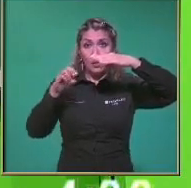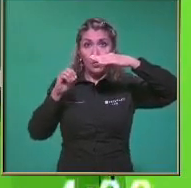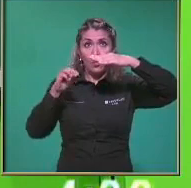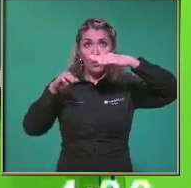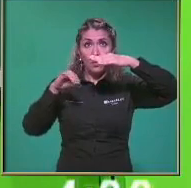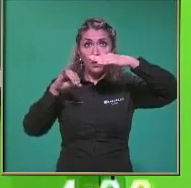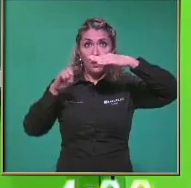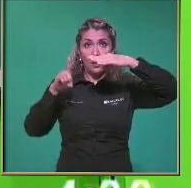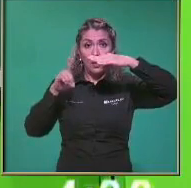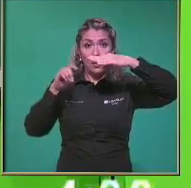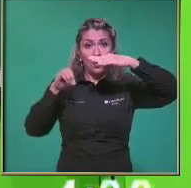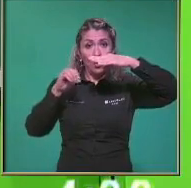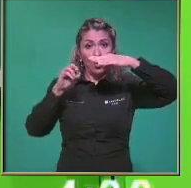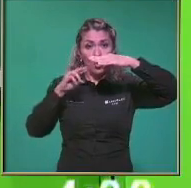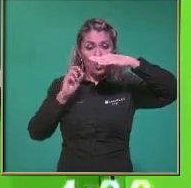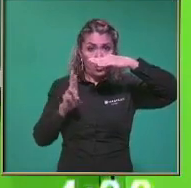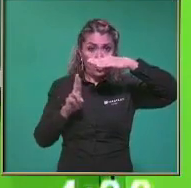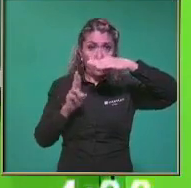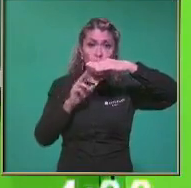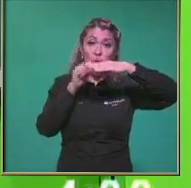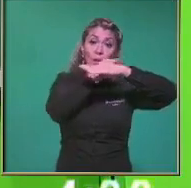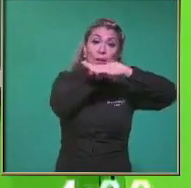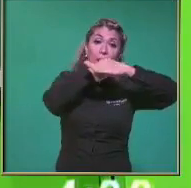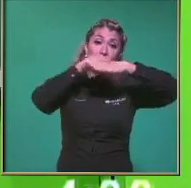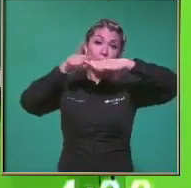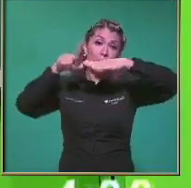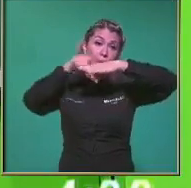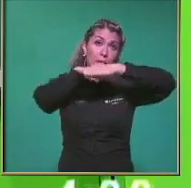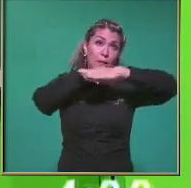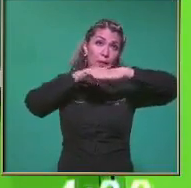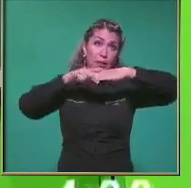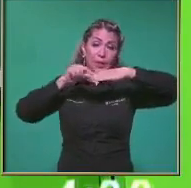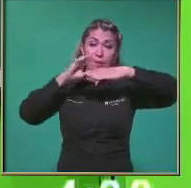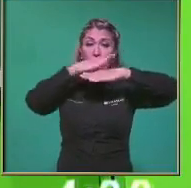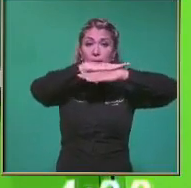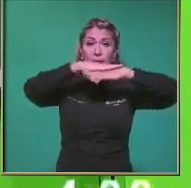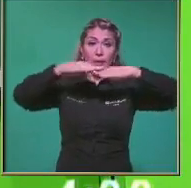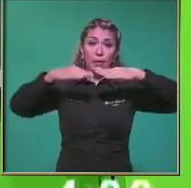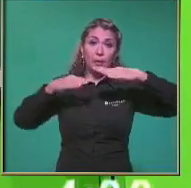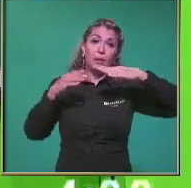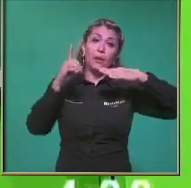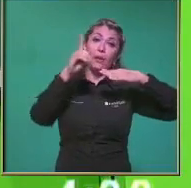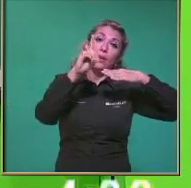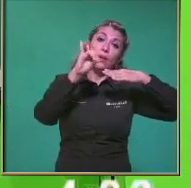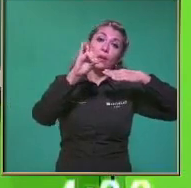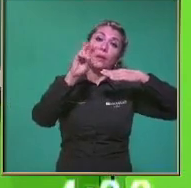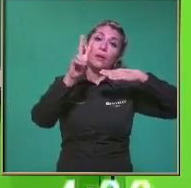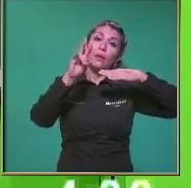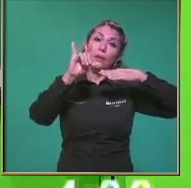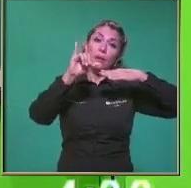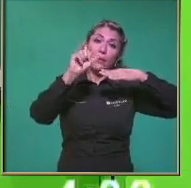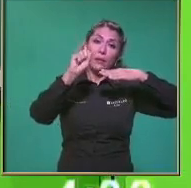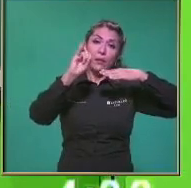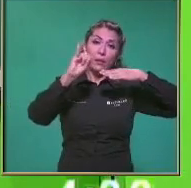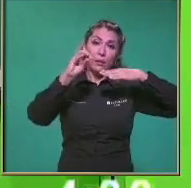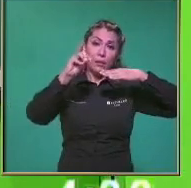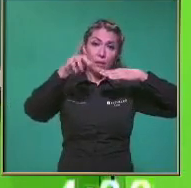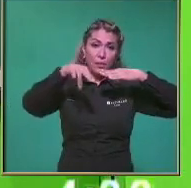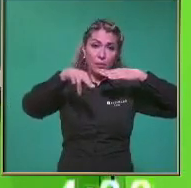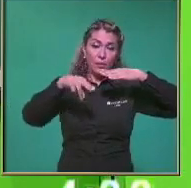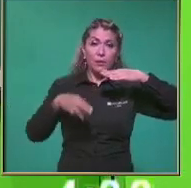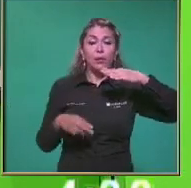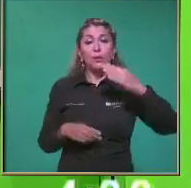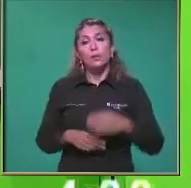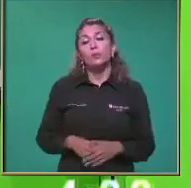que los divide, tanto el numerador como el denominador, precisamente hace eso. Indica una división. Bueno, pero ¿qué me indica